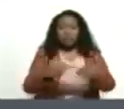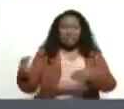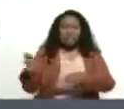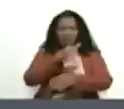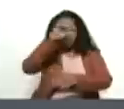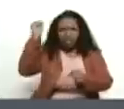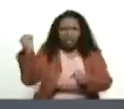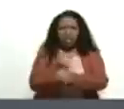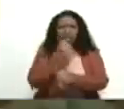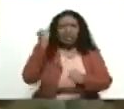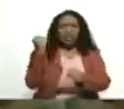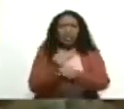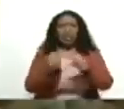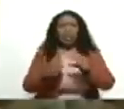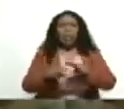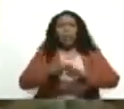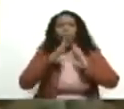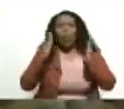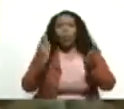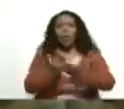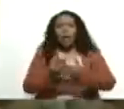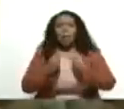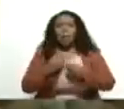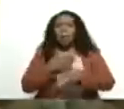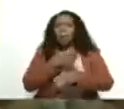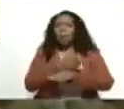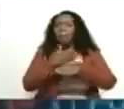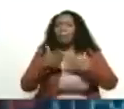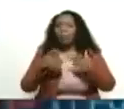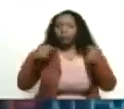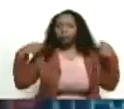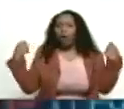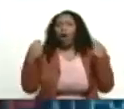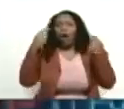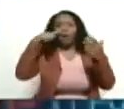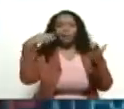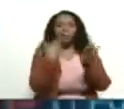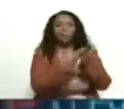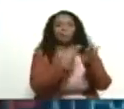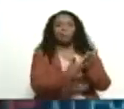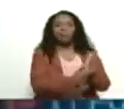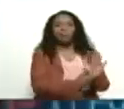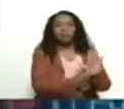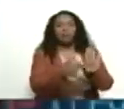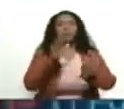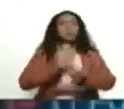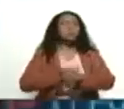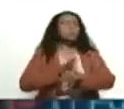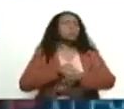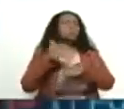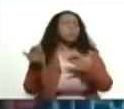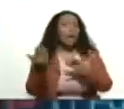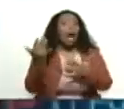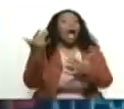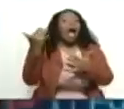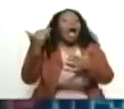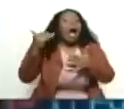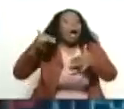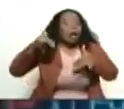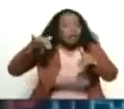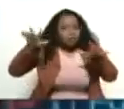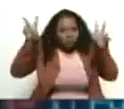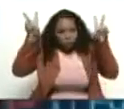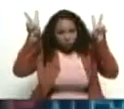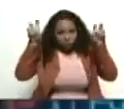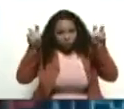el mundo para ir proporcionando pruebas porque se presume, comillas,